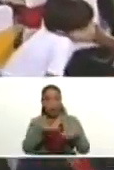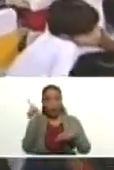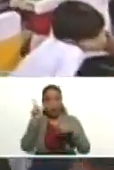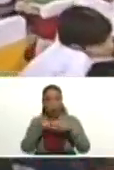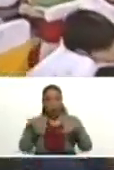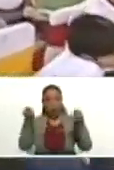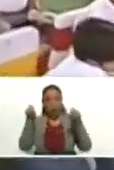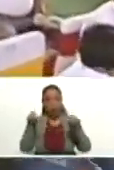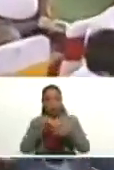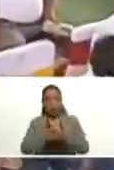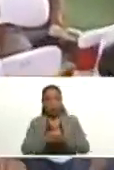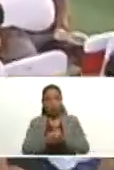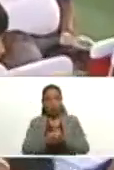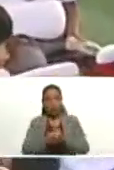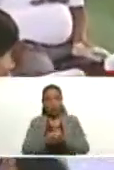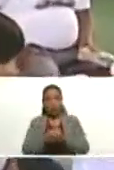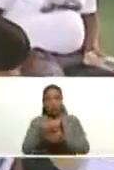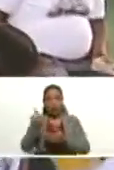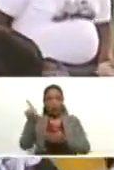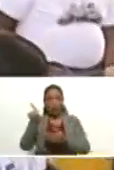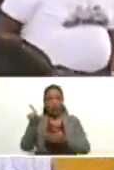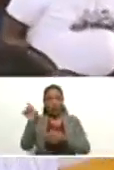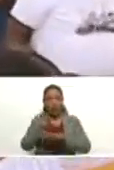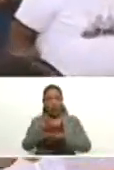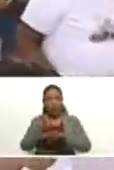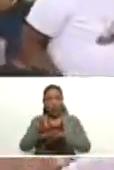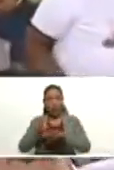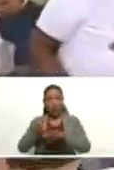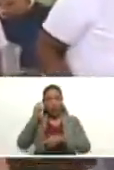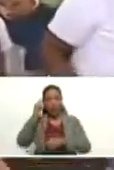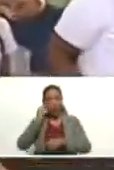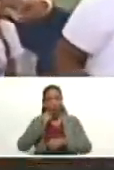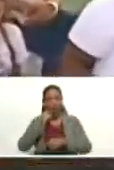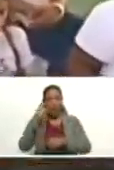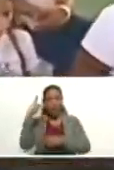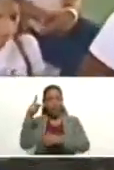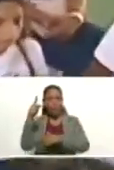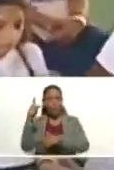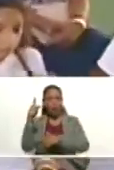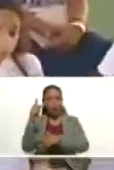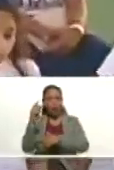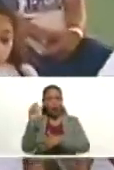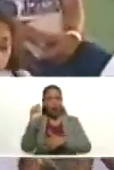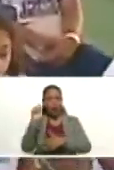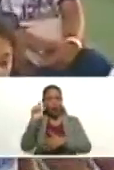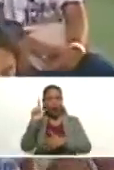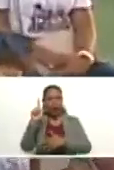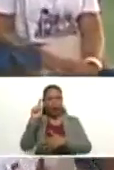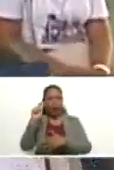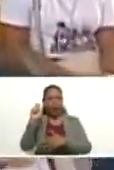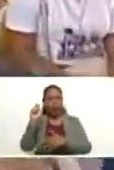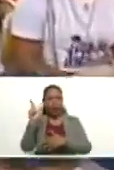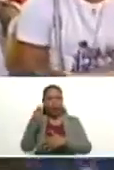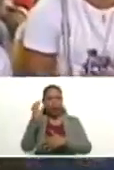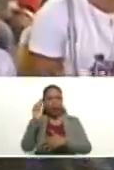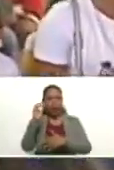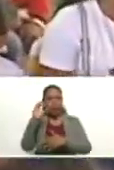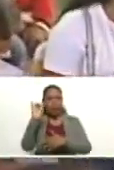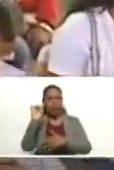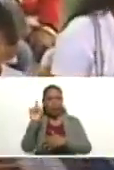Jagüey. Allá en el municipio Sucre, parroquia Altagracia, en Cumaná. Allá está